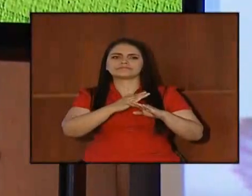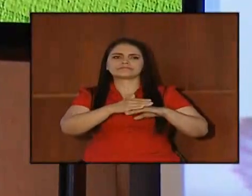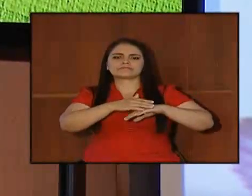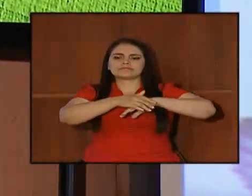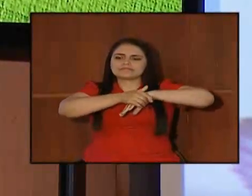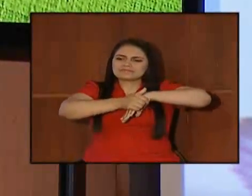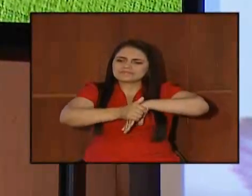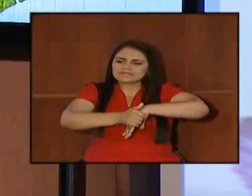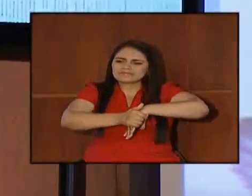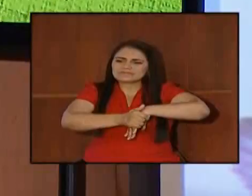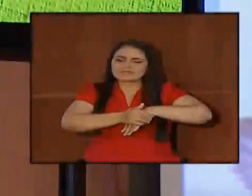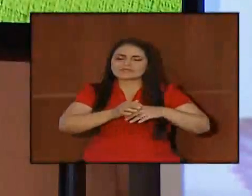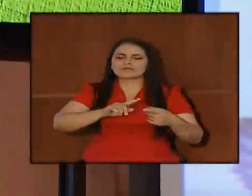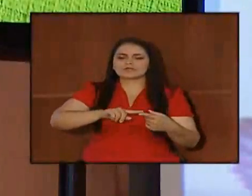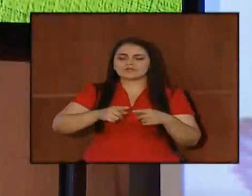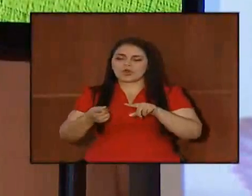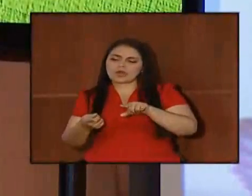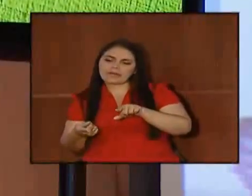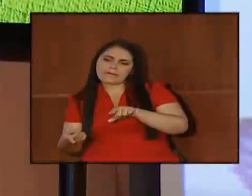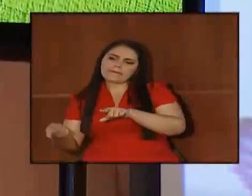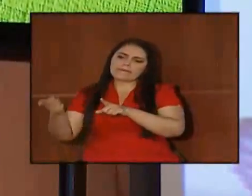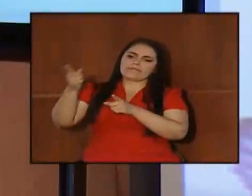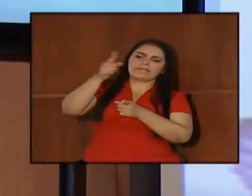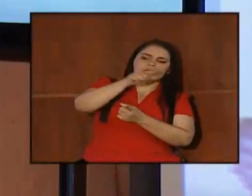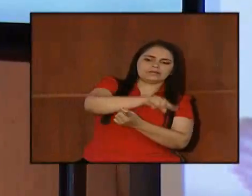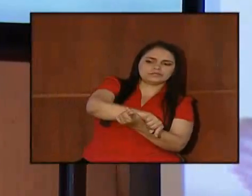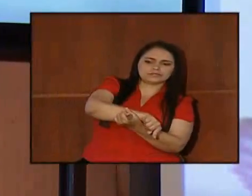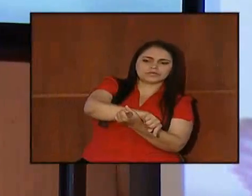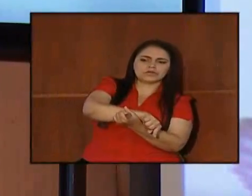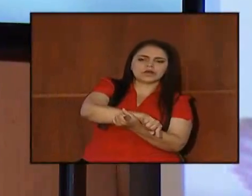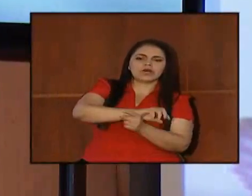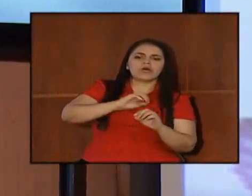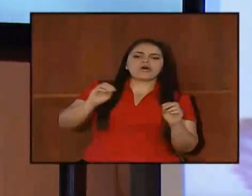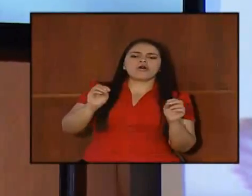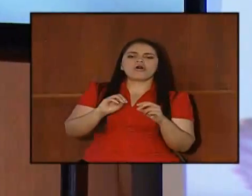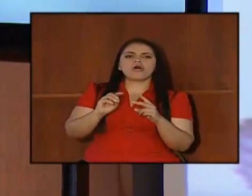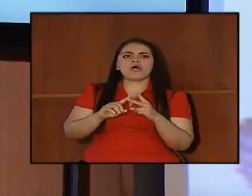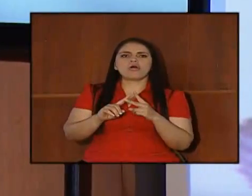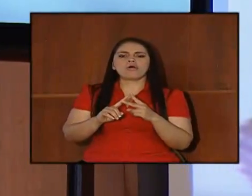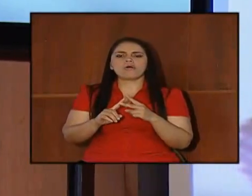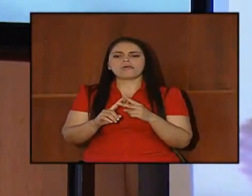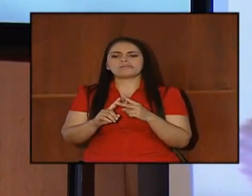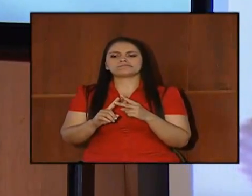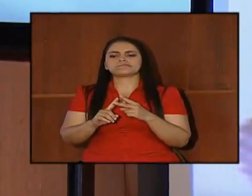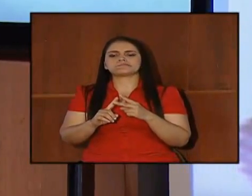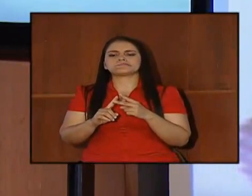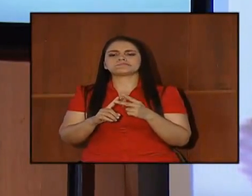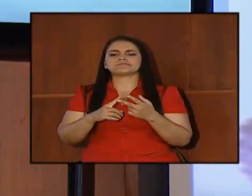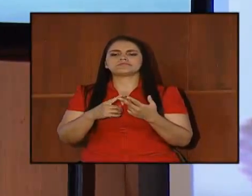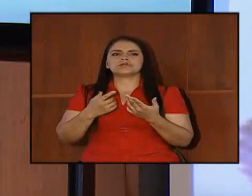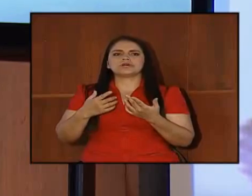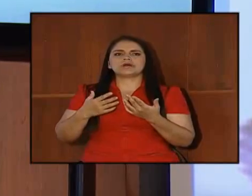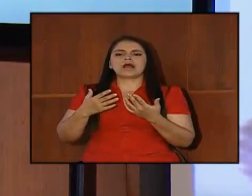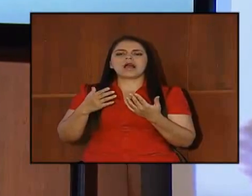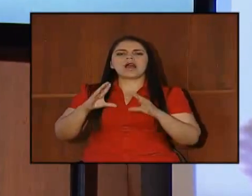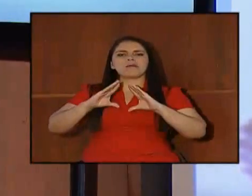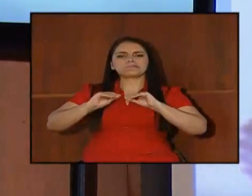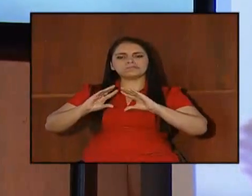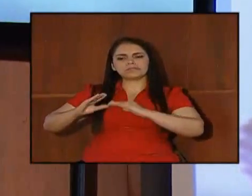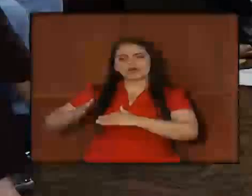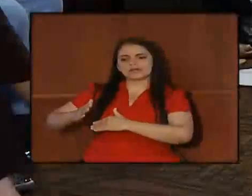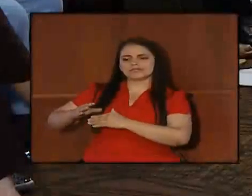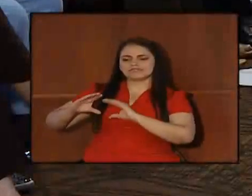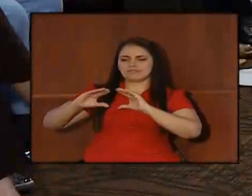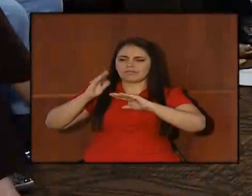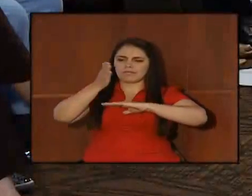presión, bien sea volteándolo para el otro lado o levantándole ese tallón o esa zona enrojecida por medio de almohadas